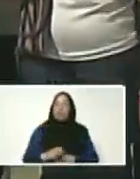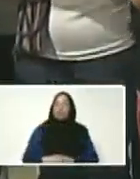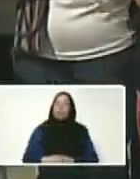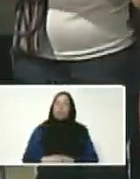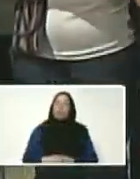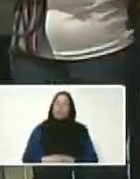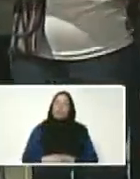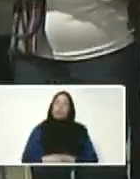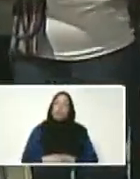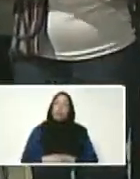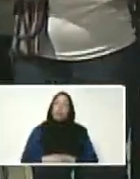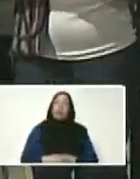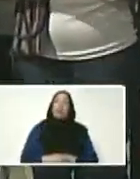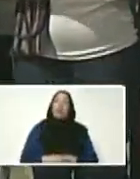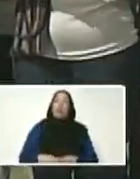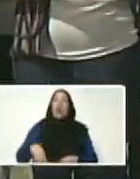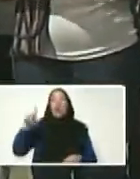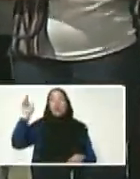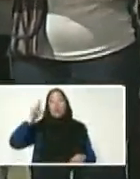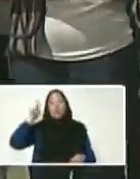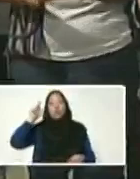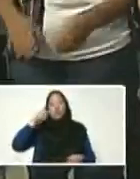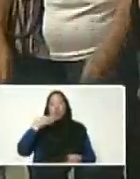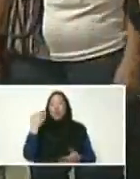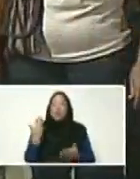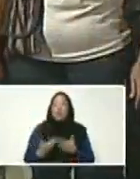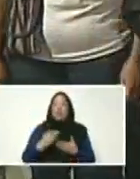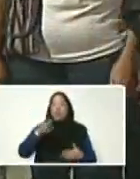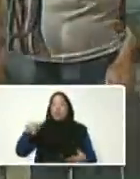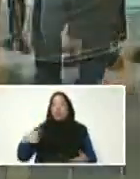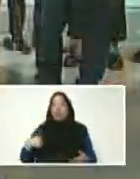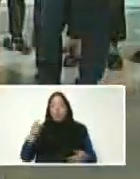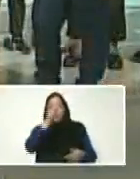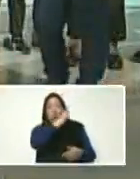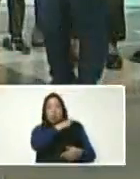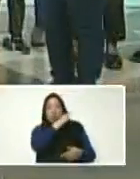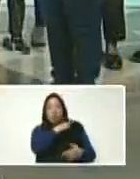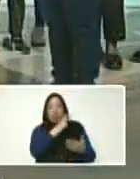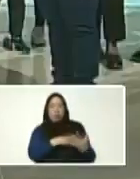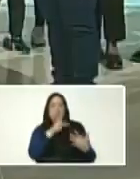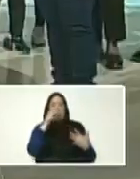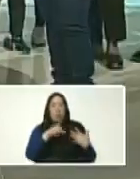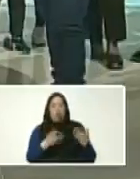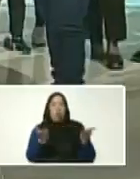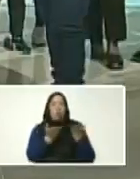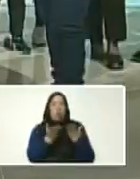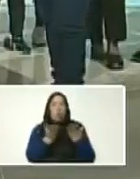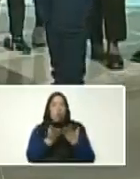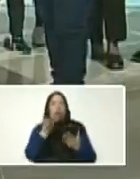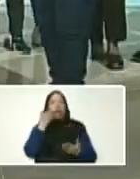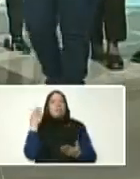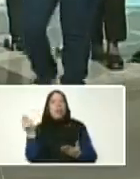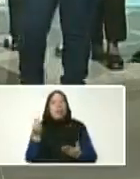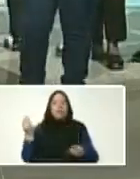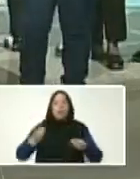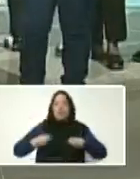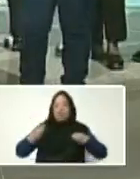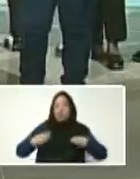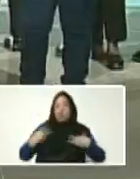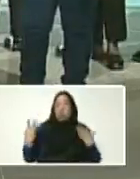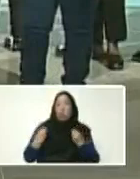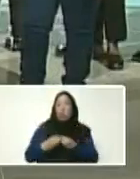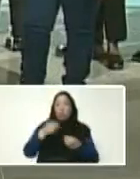Bueno, gracias, profesora. Pero que sea nuestra directora del plantel, que vivió esta experiencia con el poder